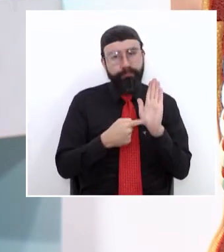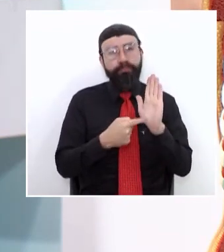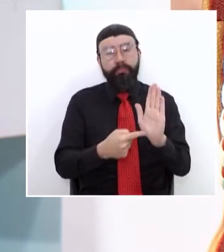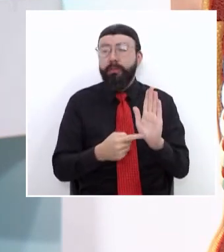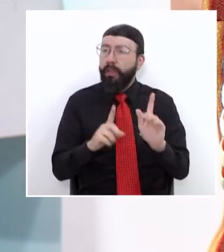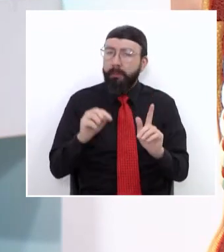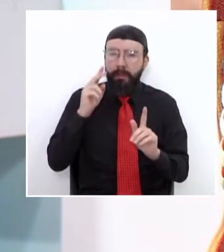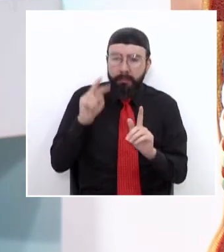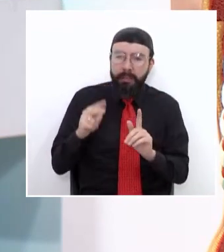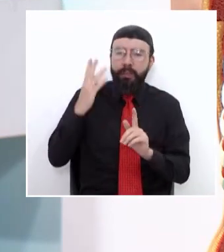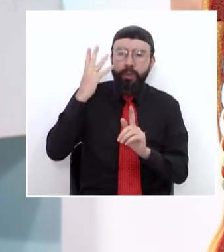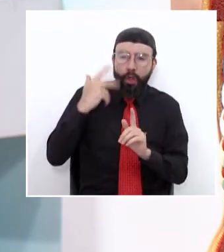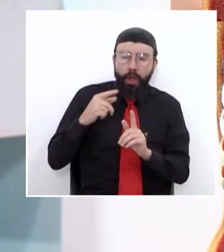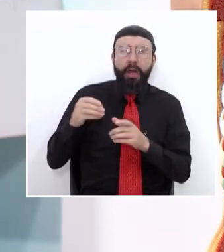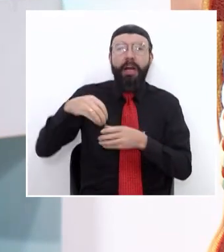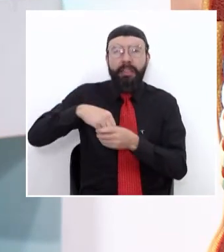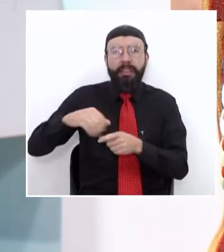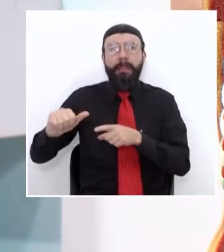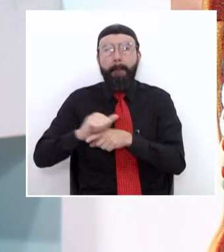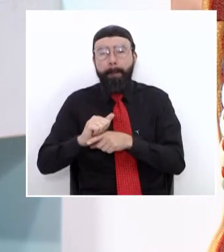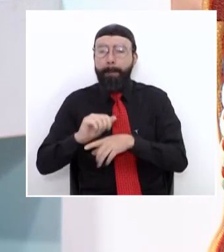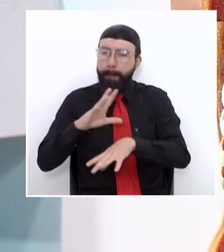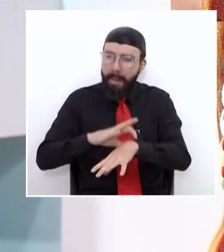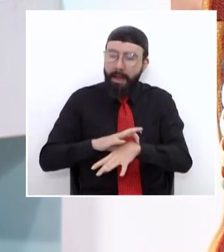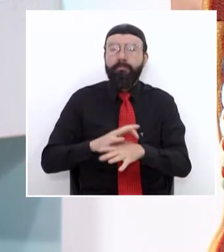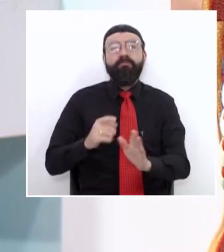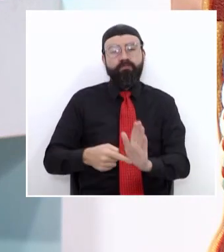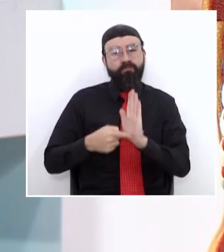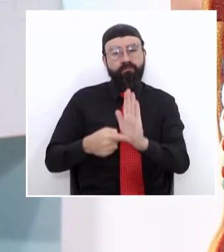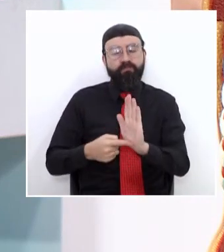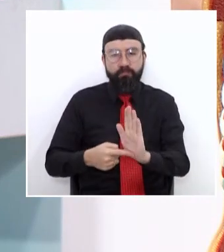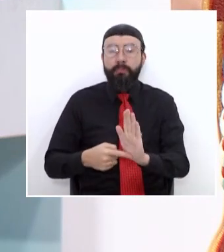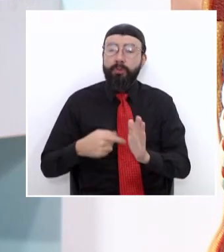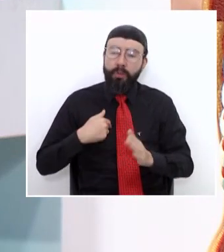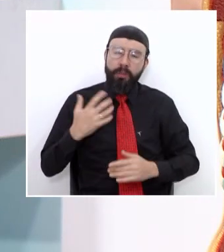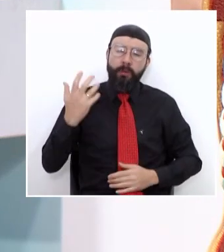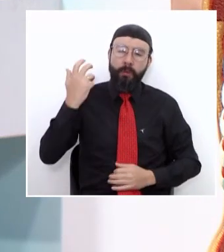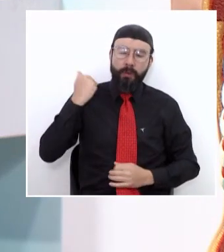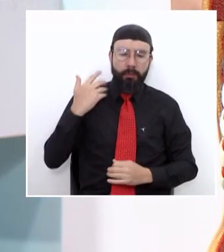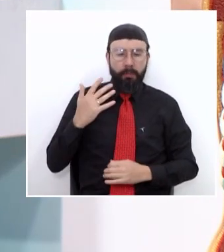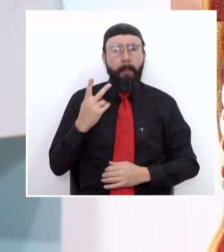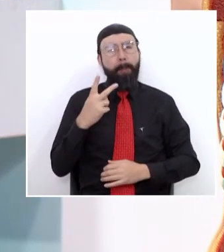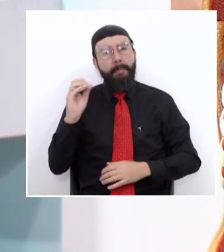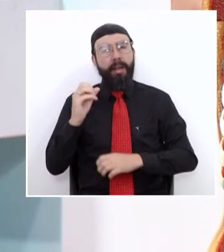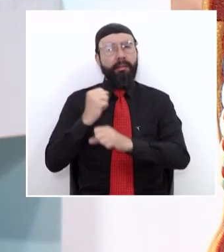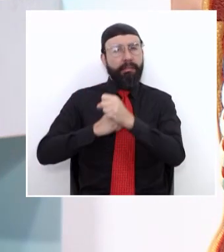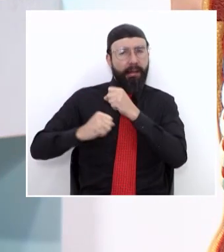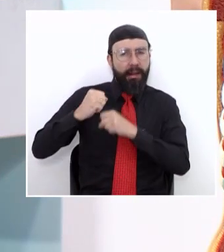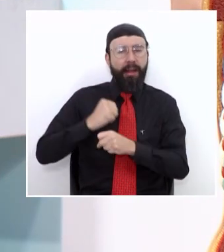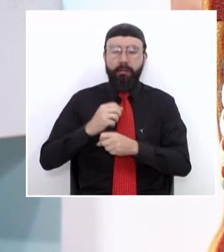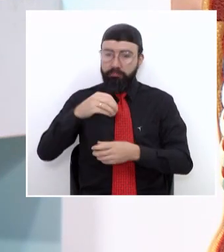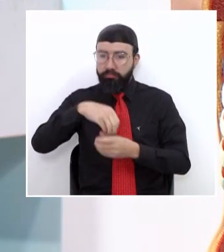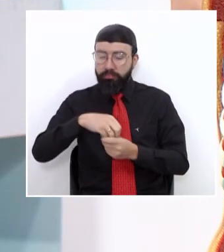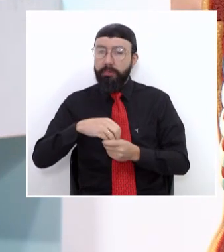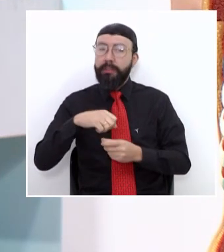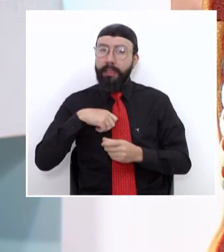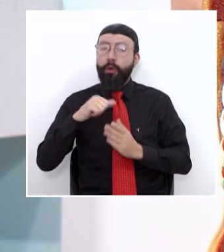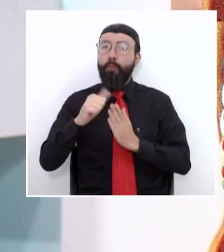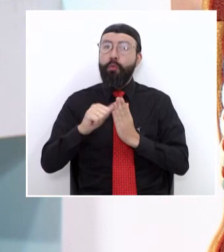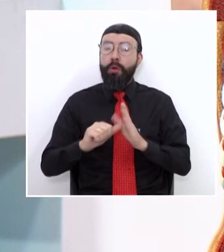médica. Yo les cuento que también desde hace un poco más de 20 años tengo programas